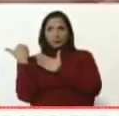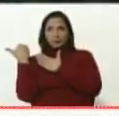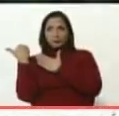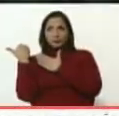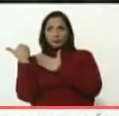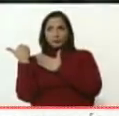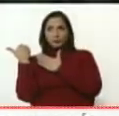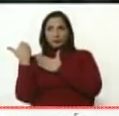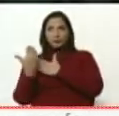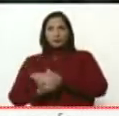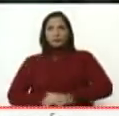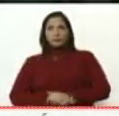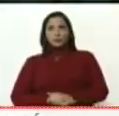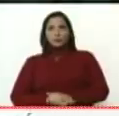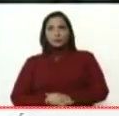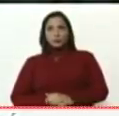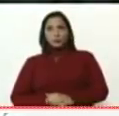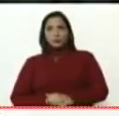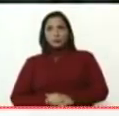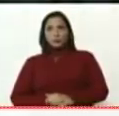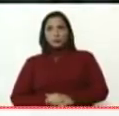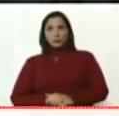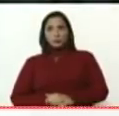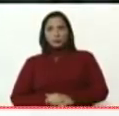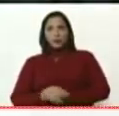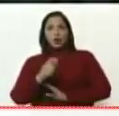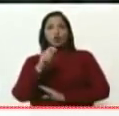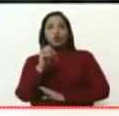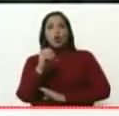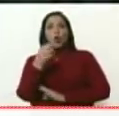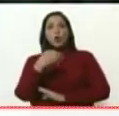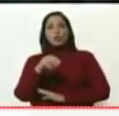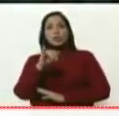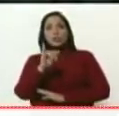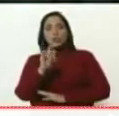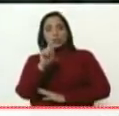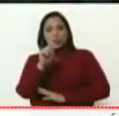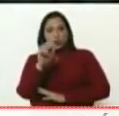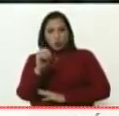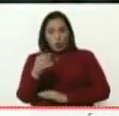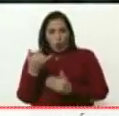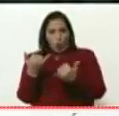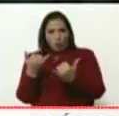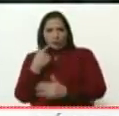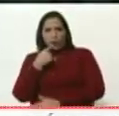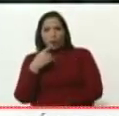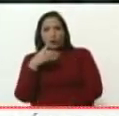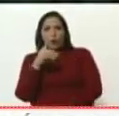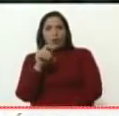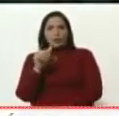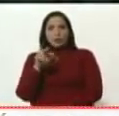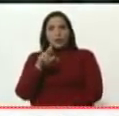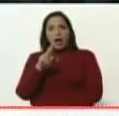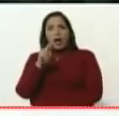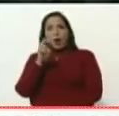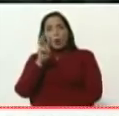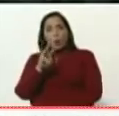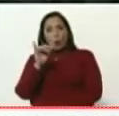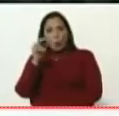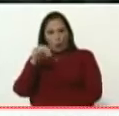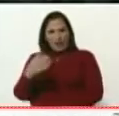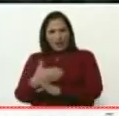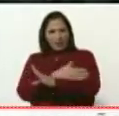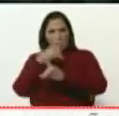Andrés Antonio Fernández Soto, alias Toñito, lo acaba de decir Darwin Balaguer, que